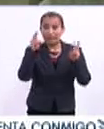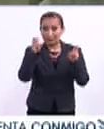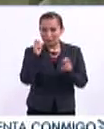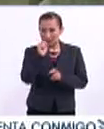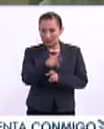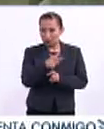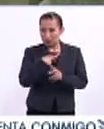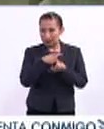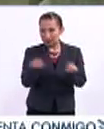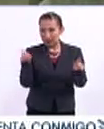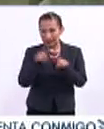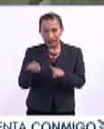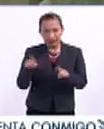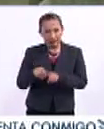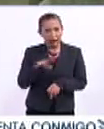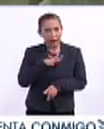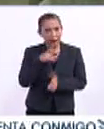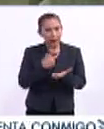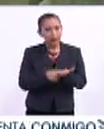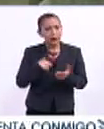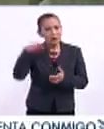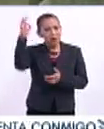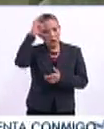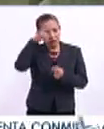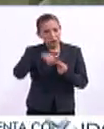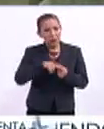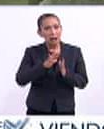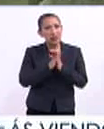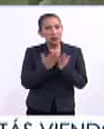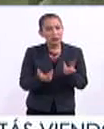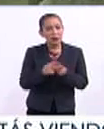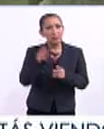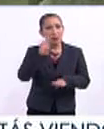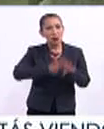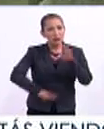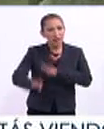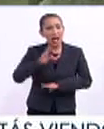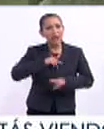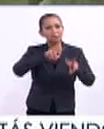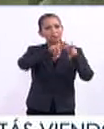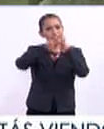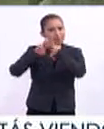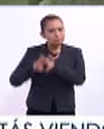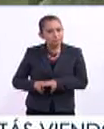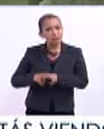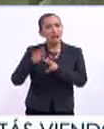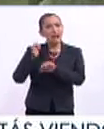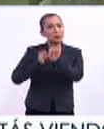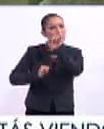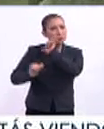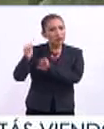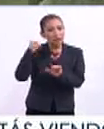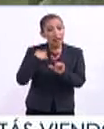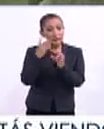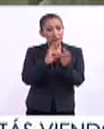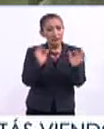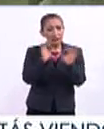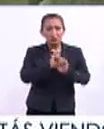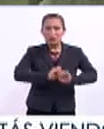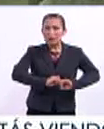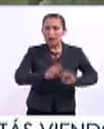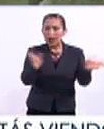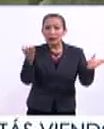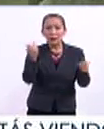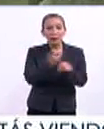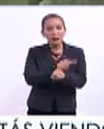que se abordan son variados y tratan sobre filosofía, literatura, biología, astrofísica, antropología, y describen las